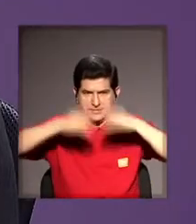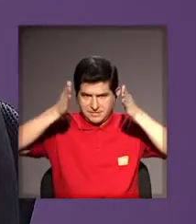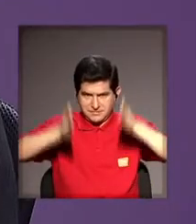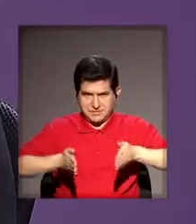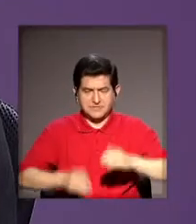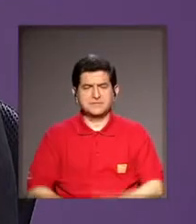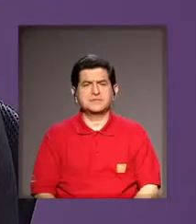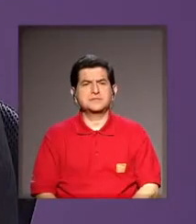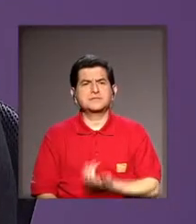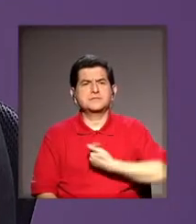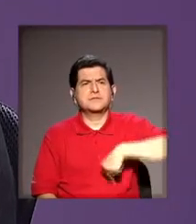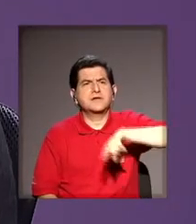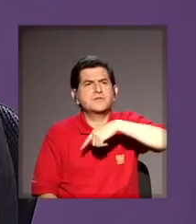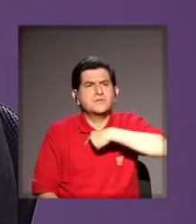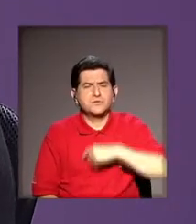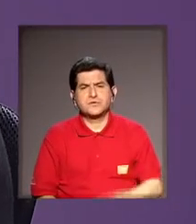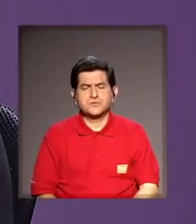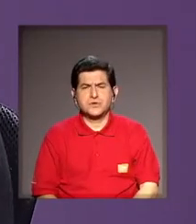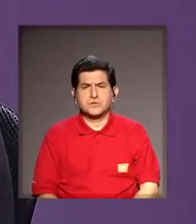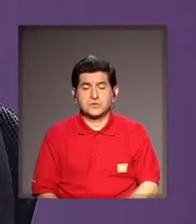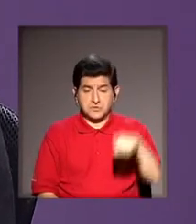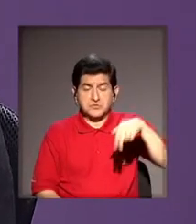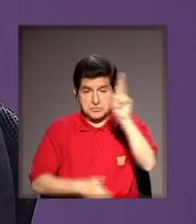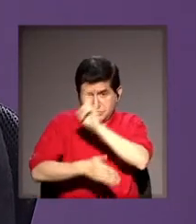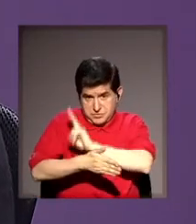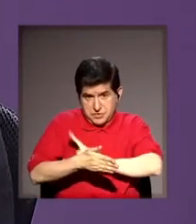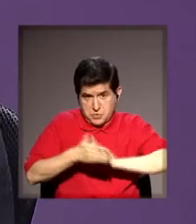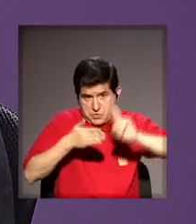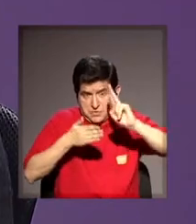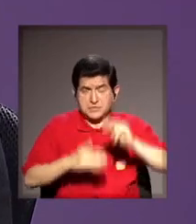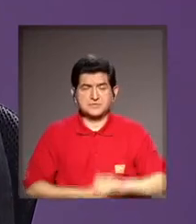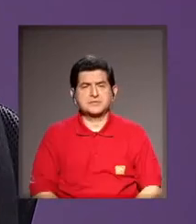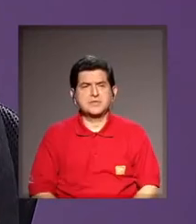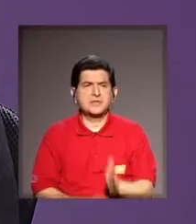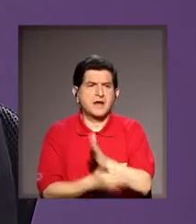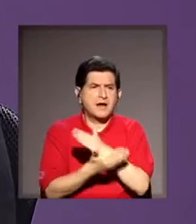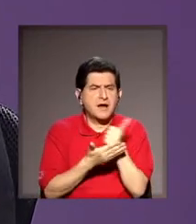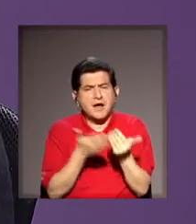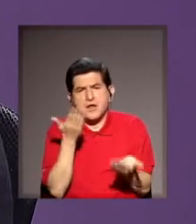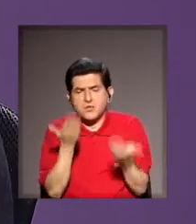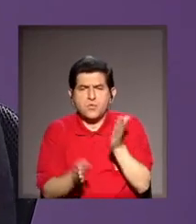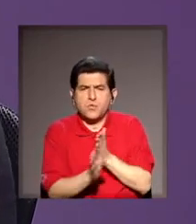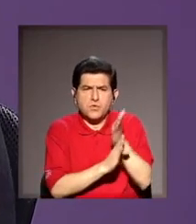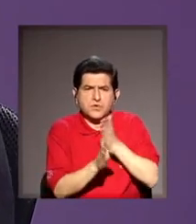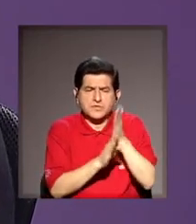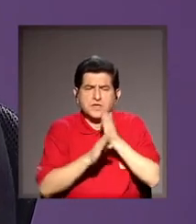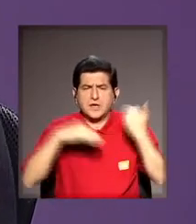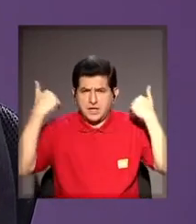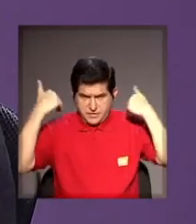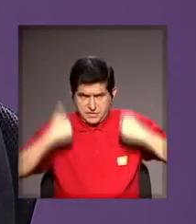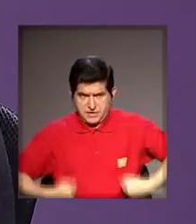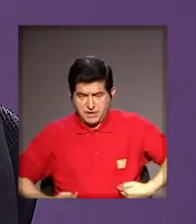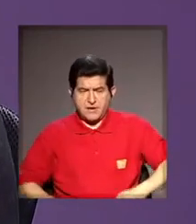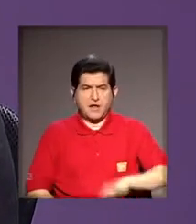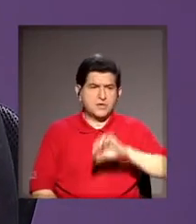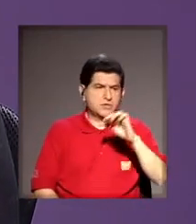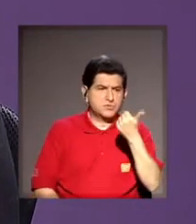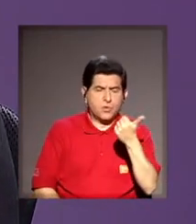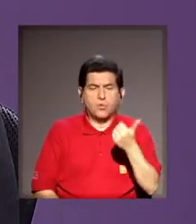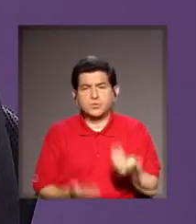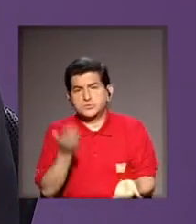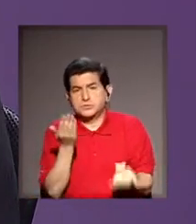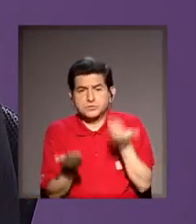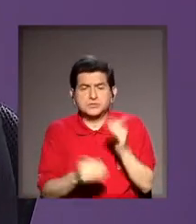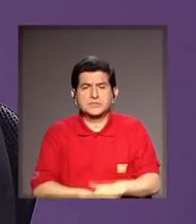venimos de pues de la academia algunas de carreras humanistas otras venimos